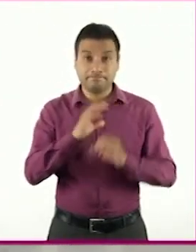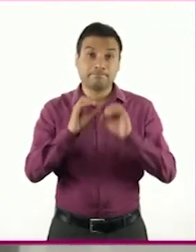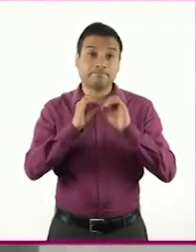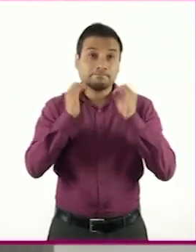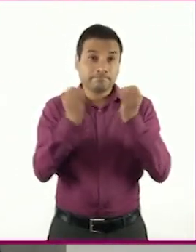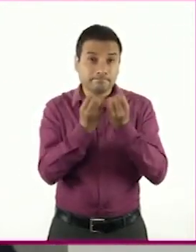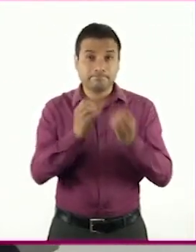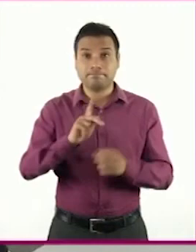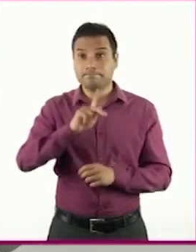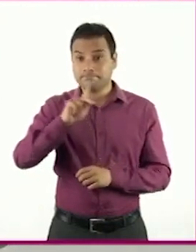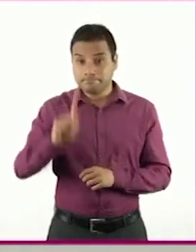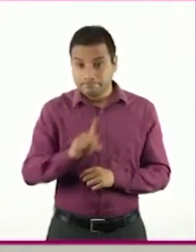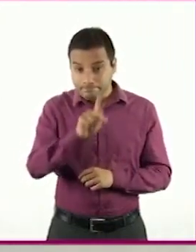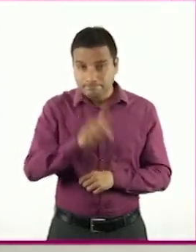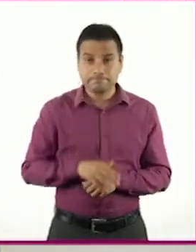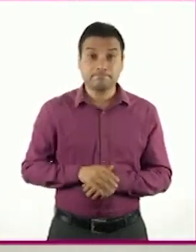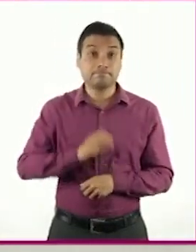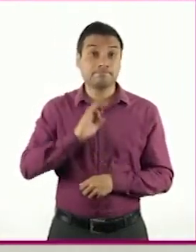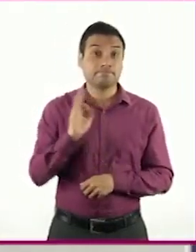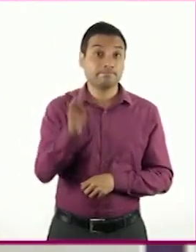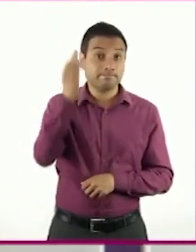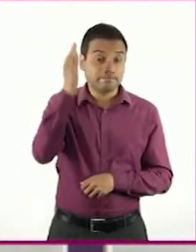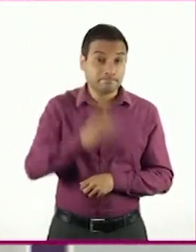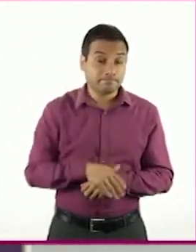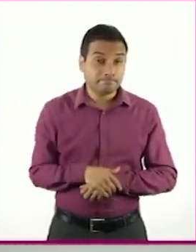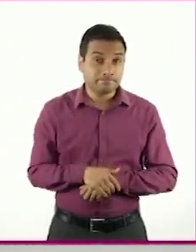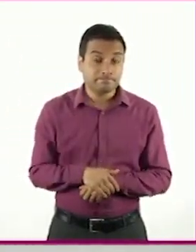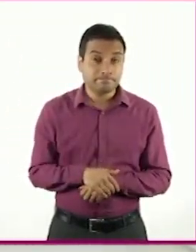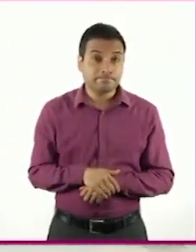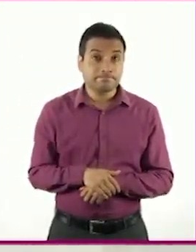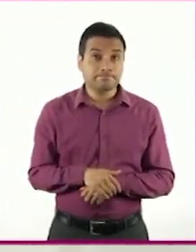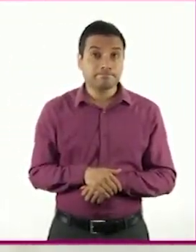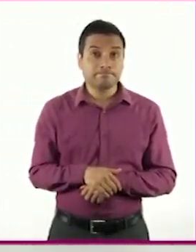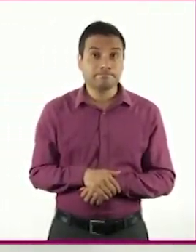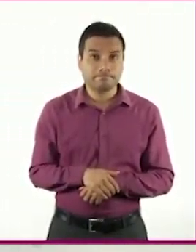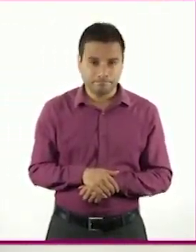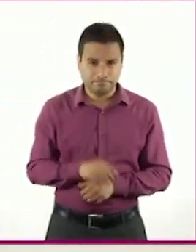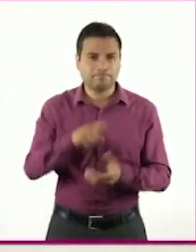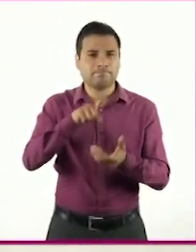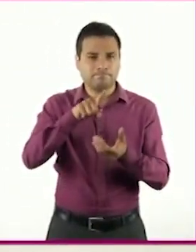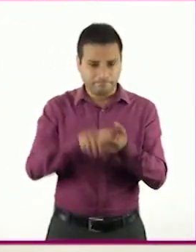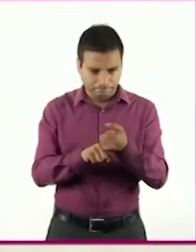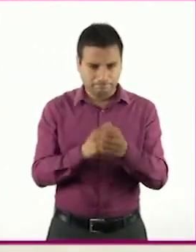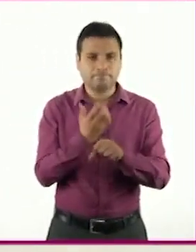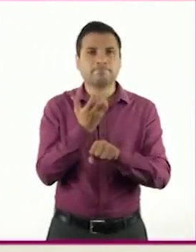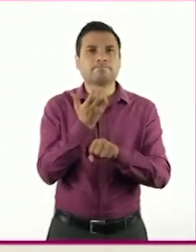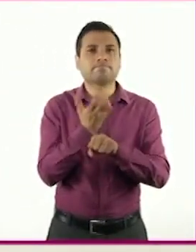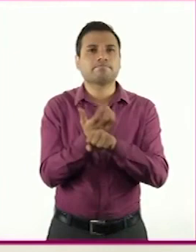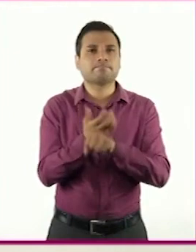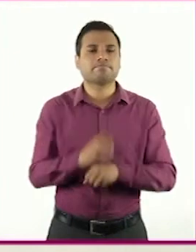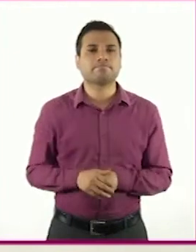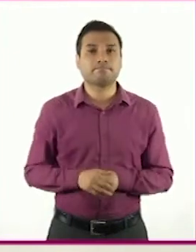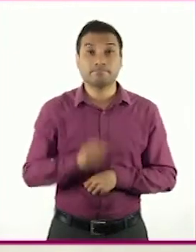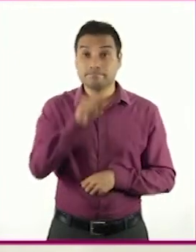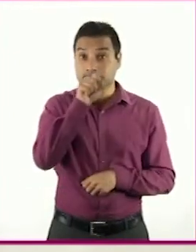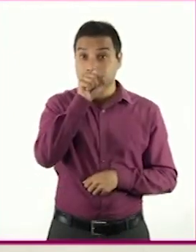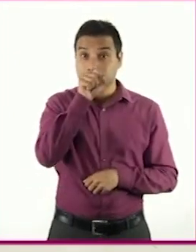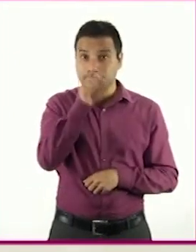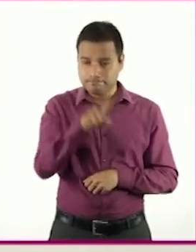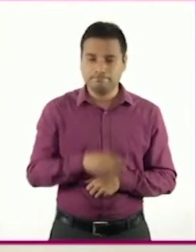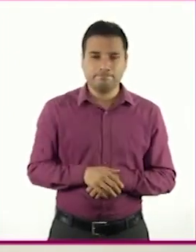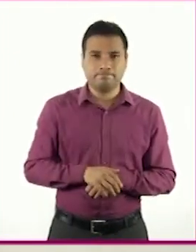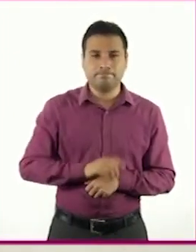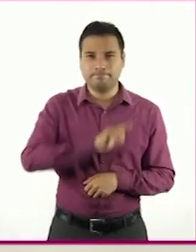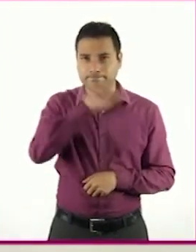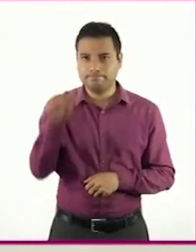y federaciones, las cuales no solo se desarrollaron dentro de Estados Unidos de América, sino que comenzaron a